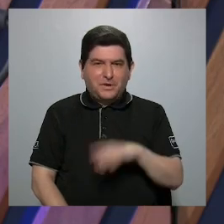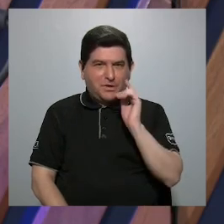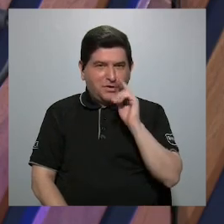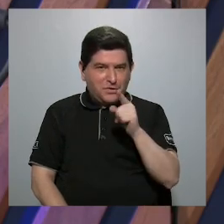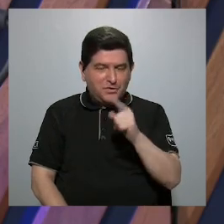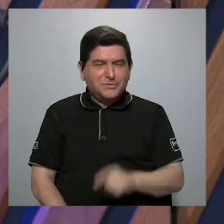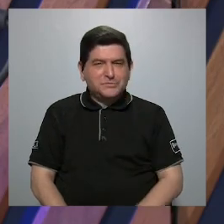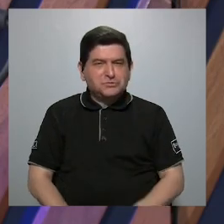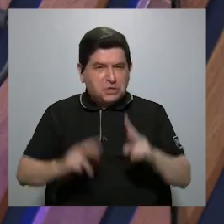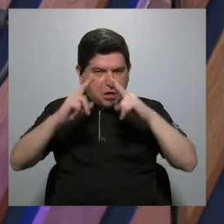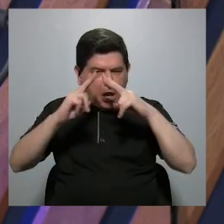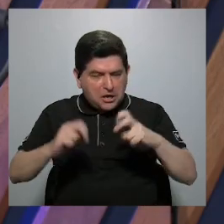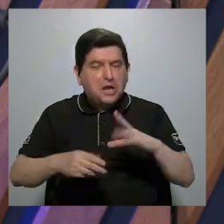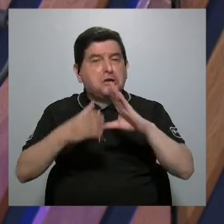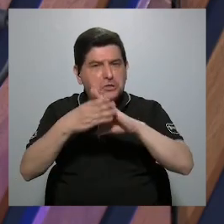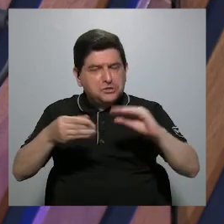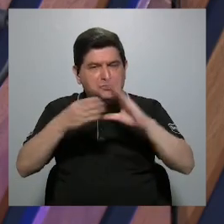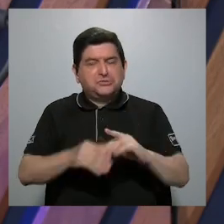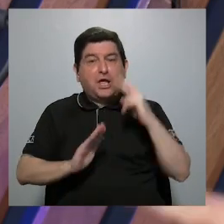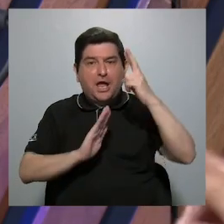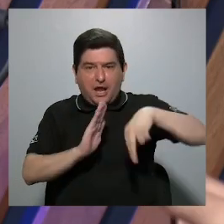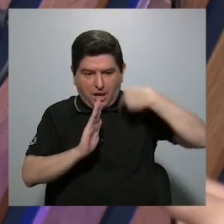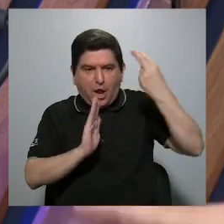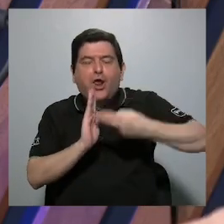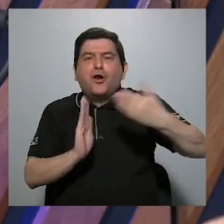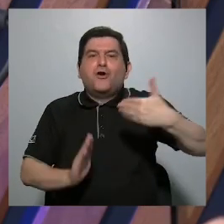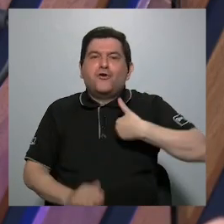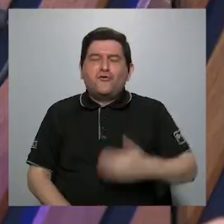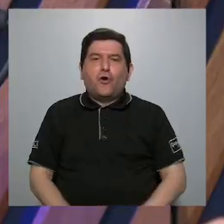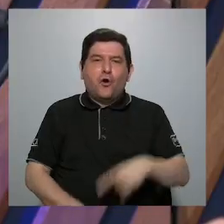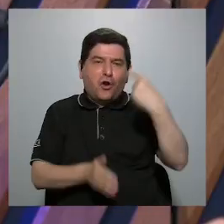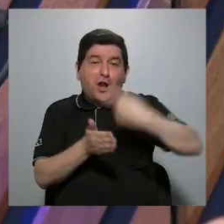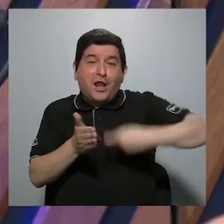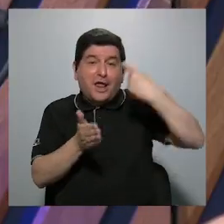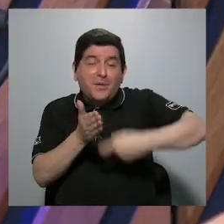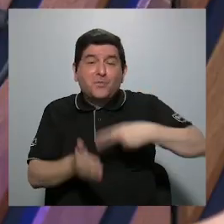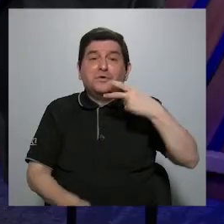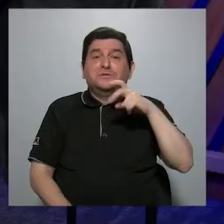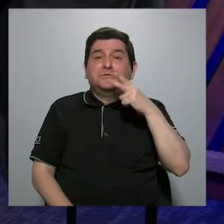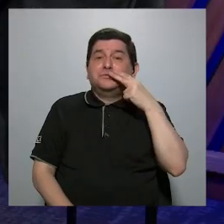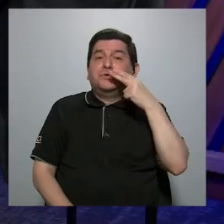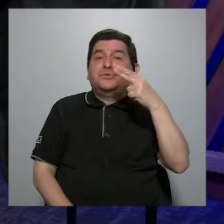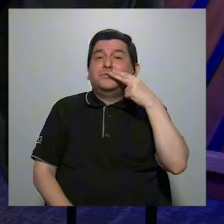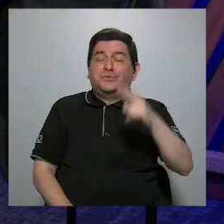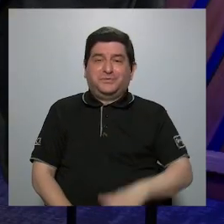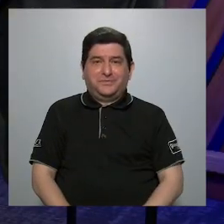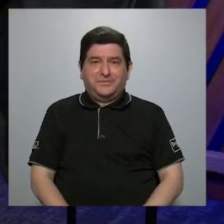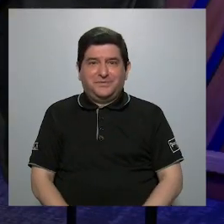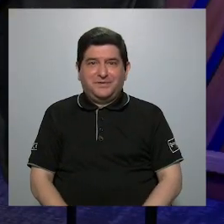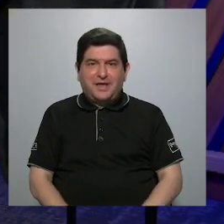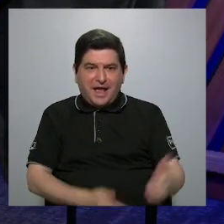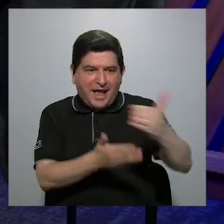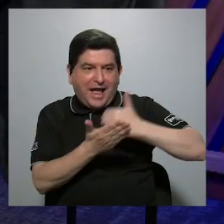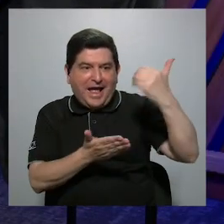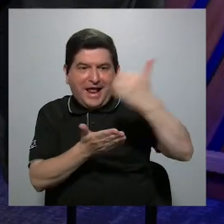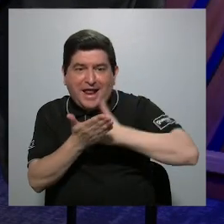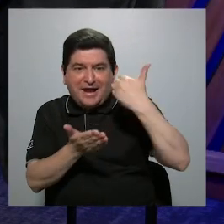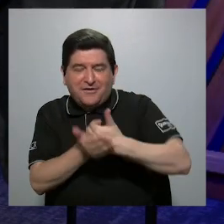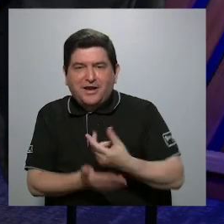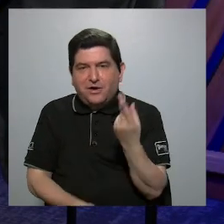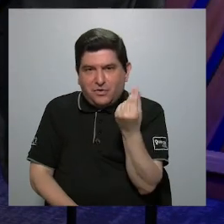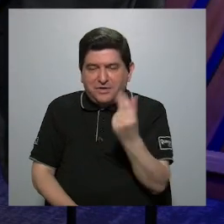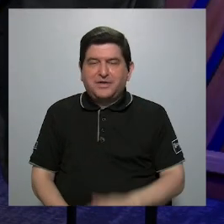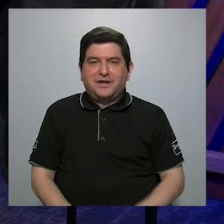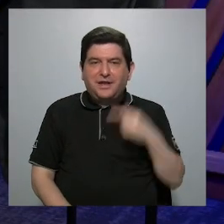Y ahora usted para analizar, y usted podría comentarme el papel que juega el impuesto al tabaco en la